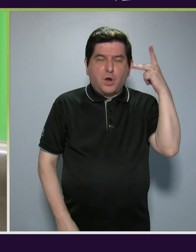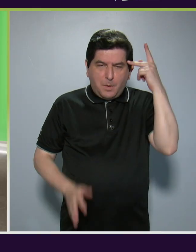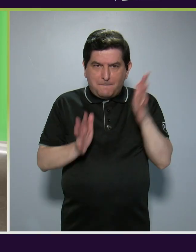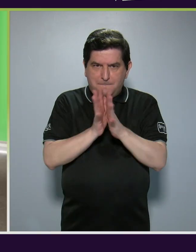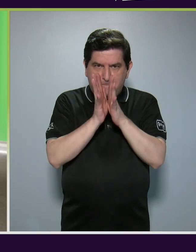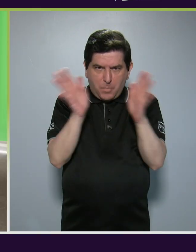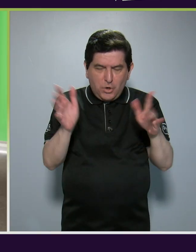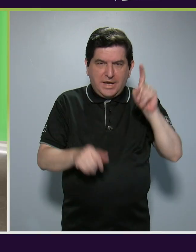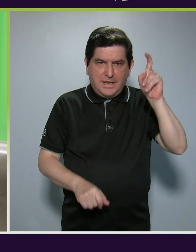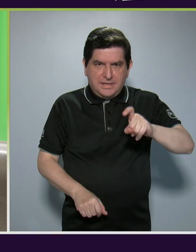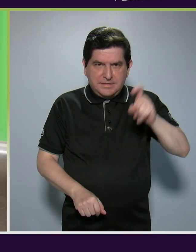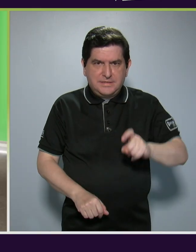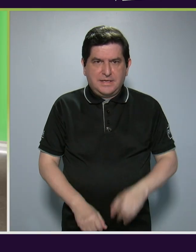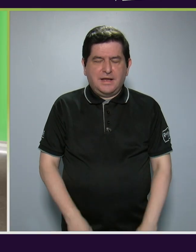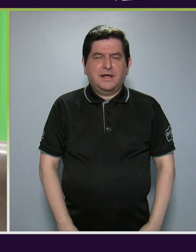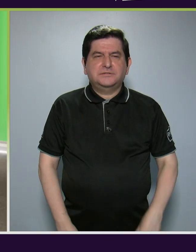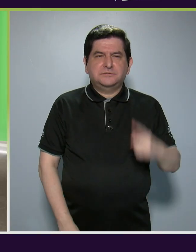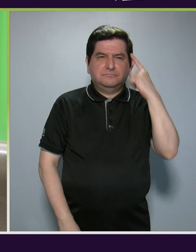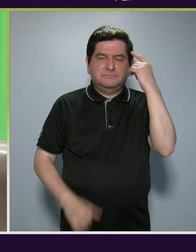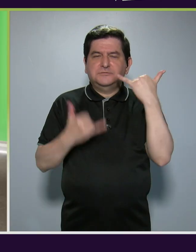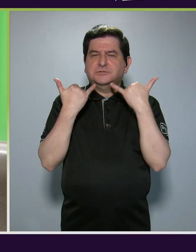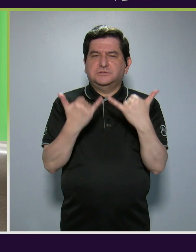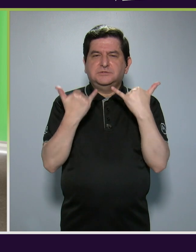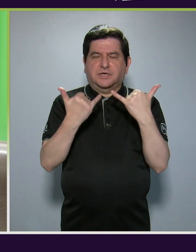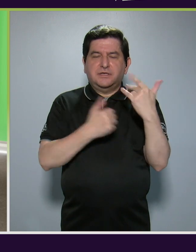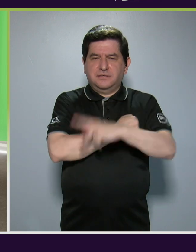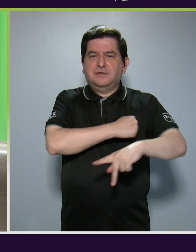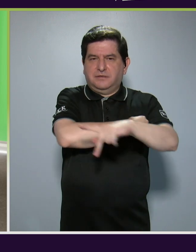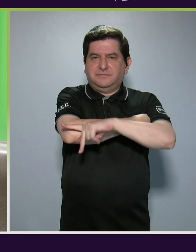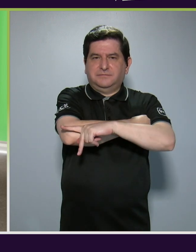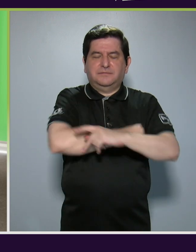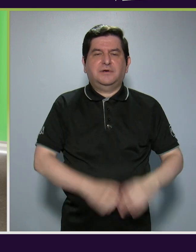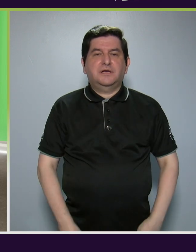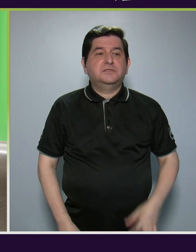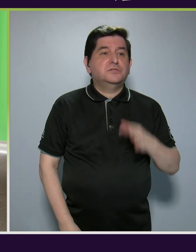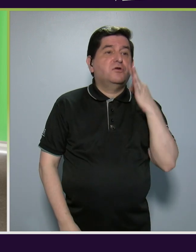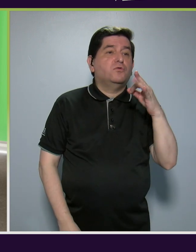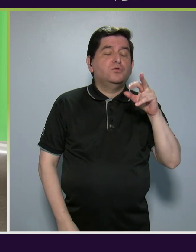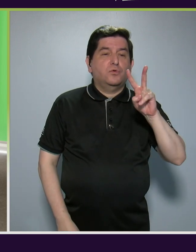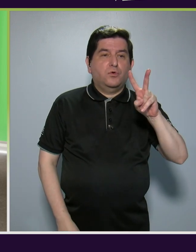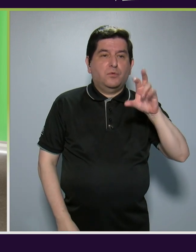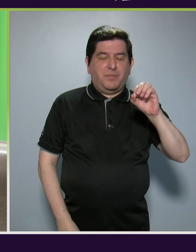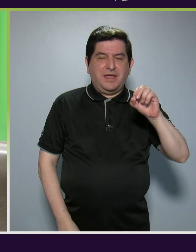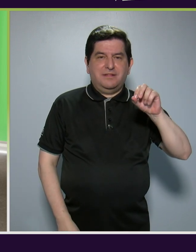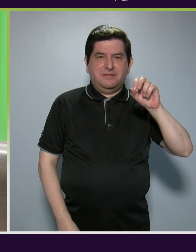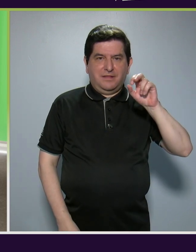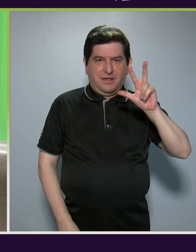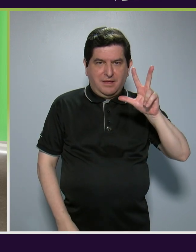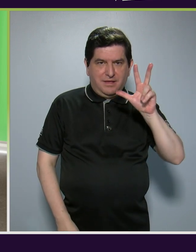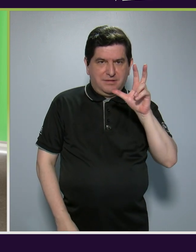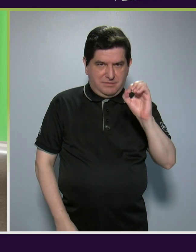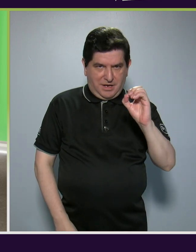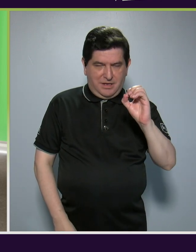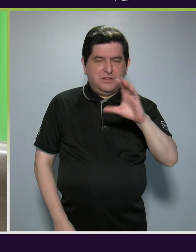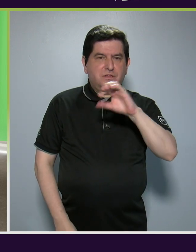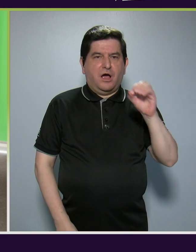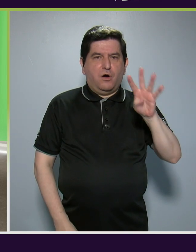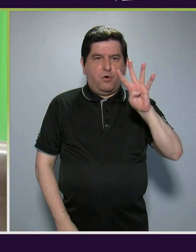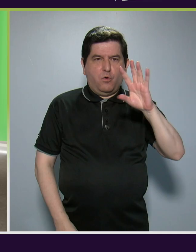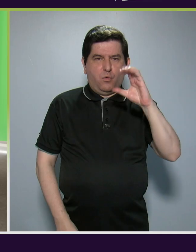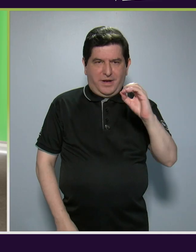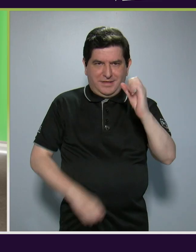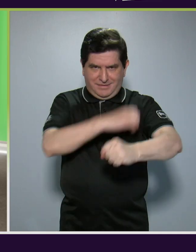que deberíamos estar previendo, y digo deberíamos a nivel país, para los próximos 20, 30, 40 años. Digamos, el tema de